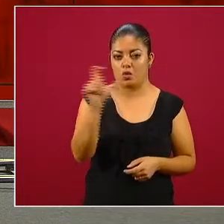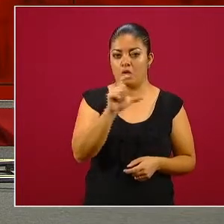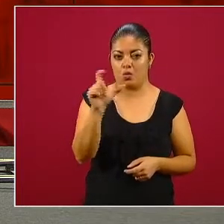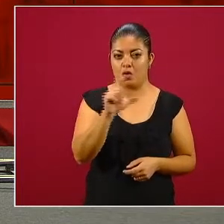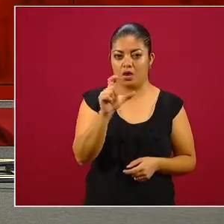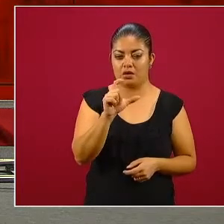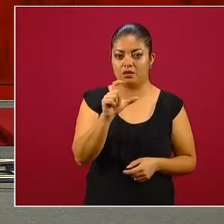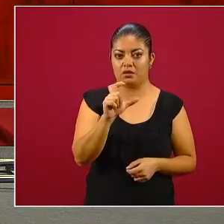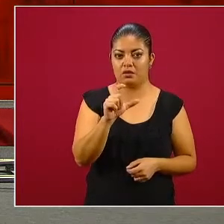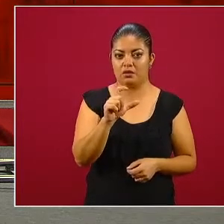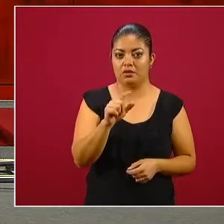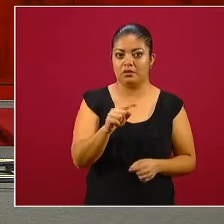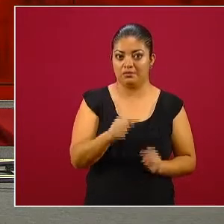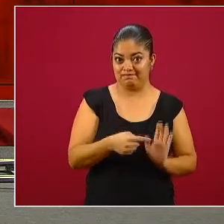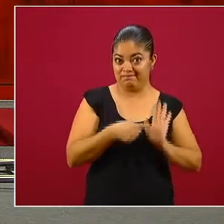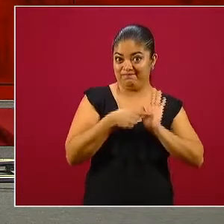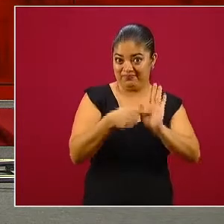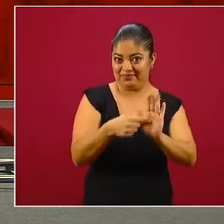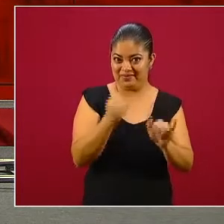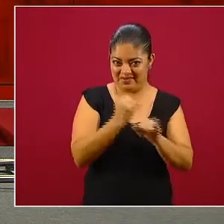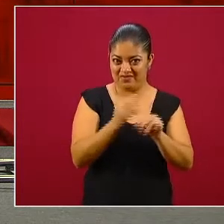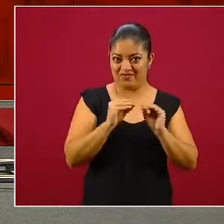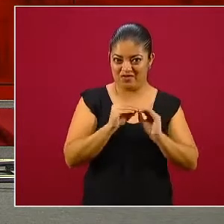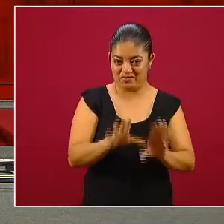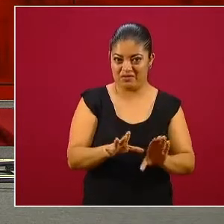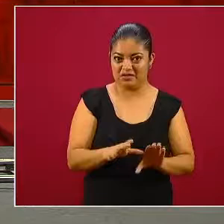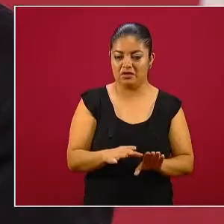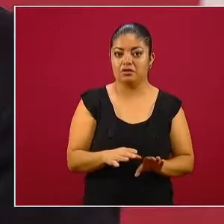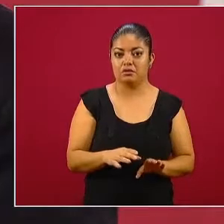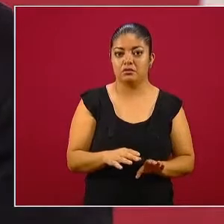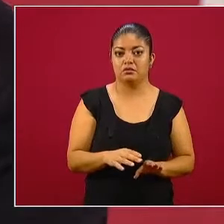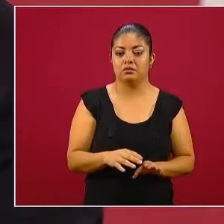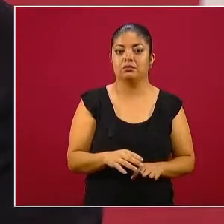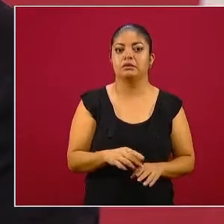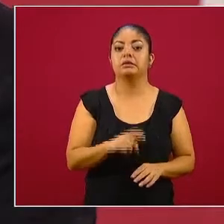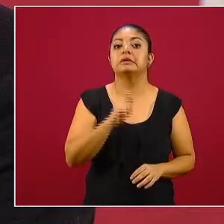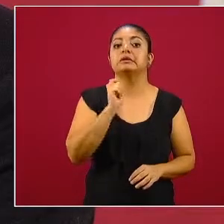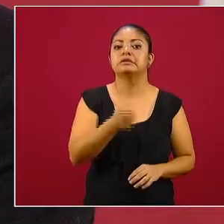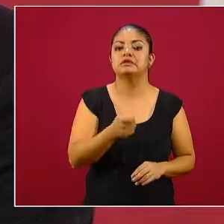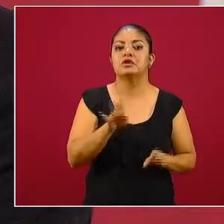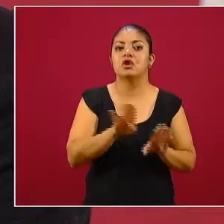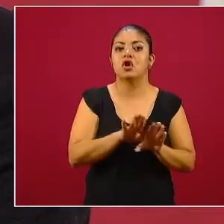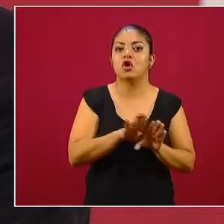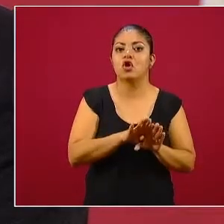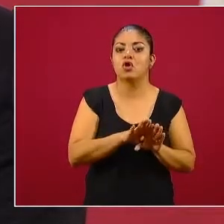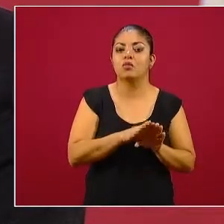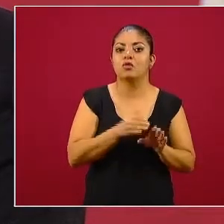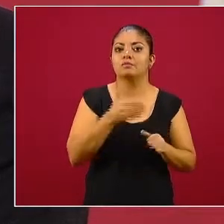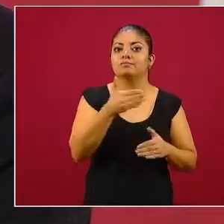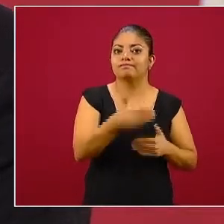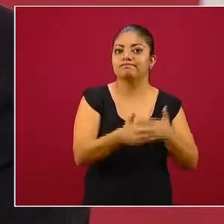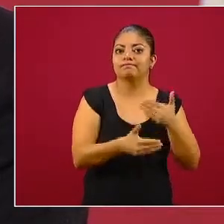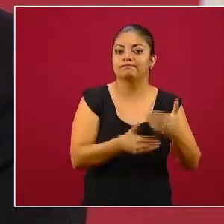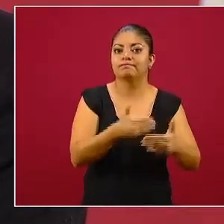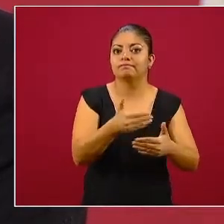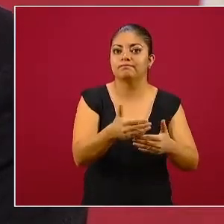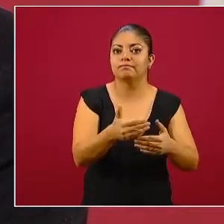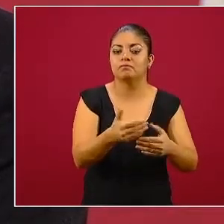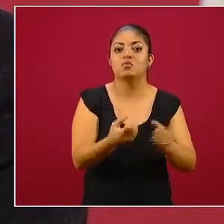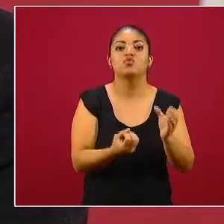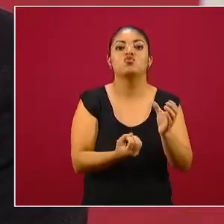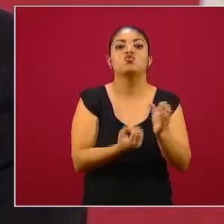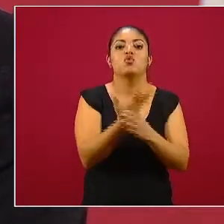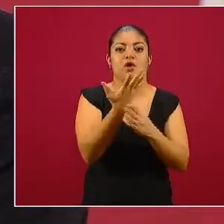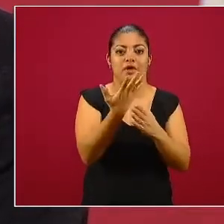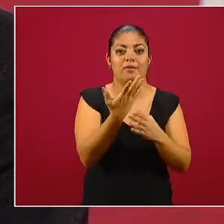presenta una información como esta, vamos a transitar eventualmente a una nueva normalidad. Esto